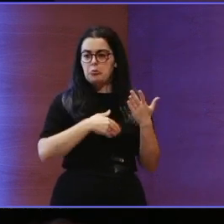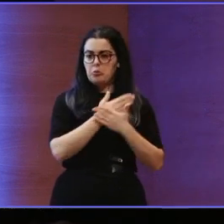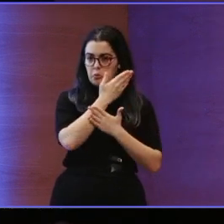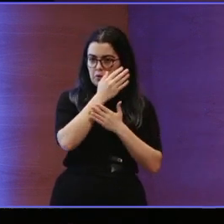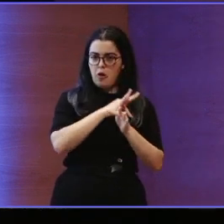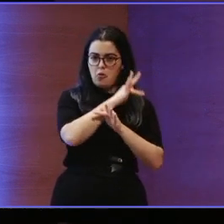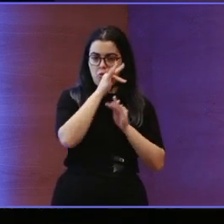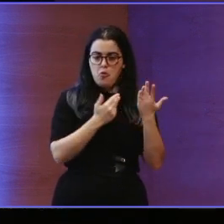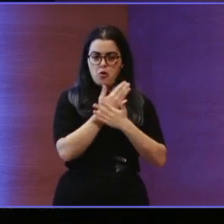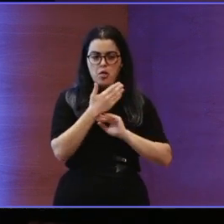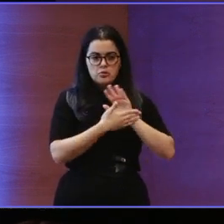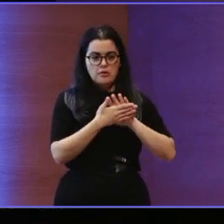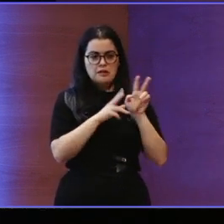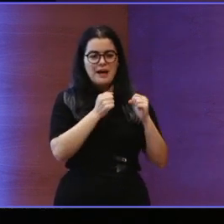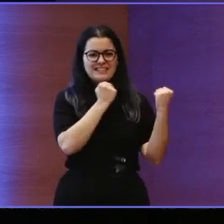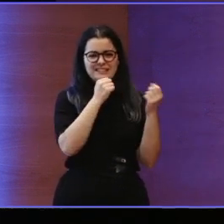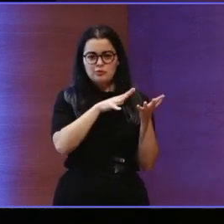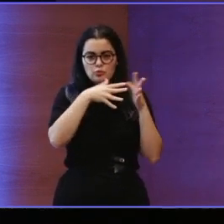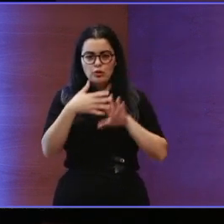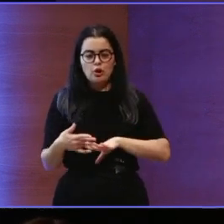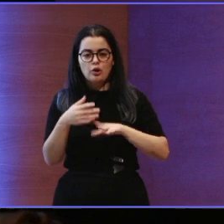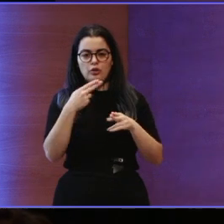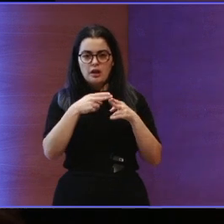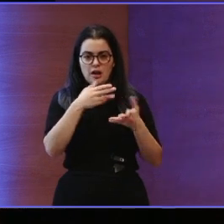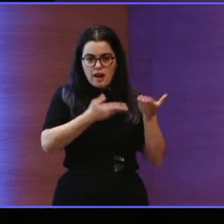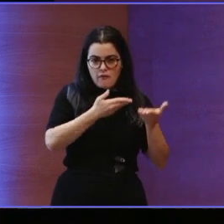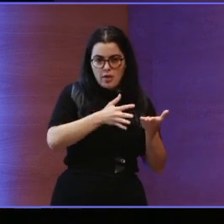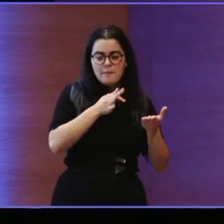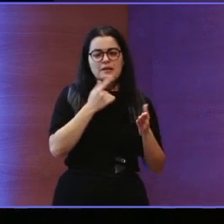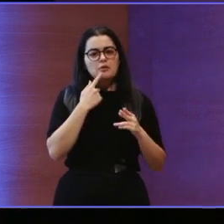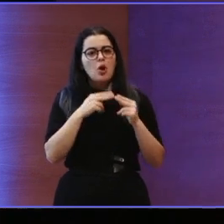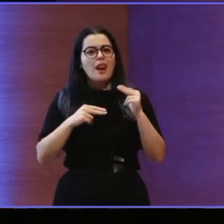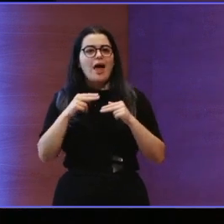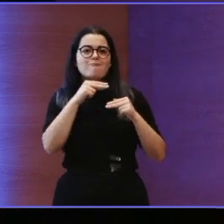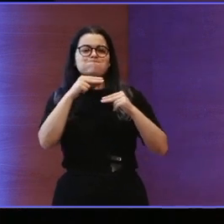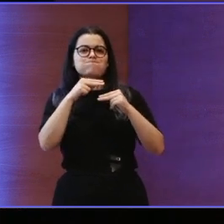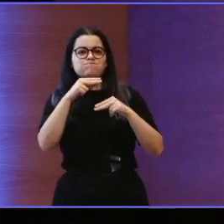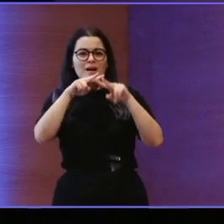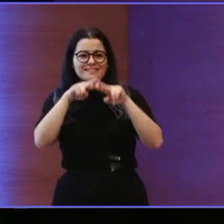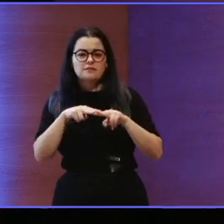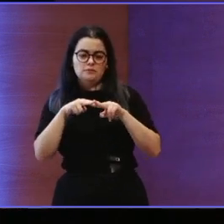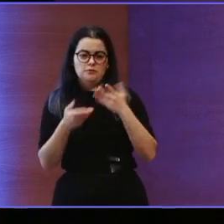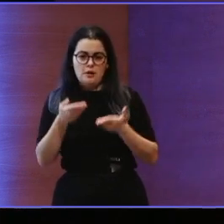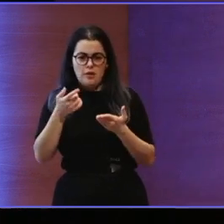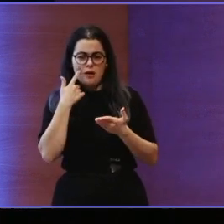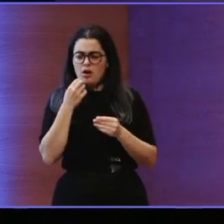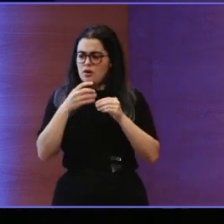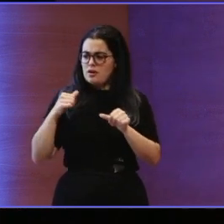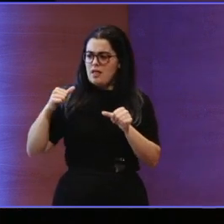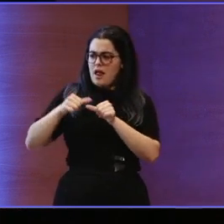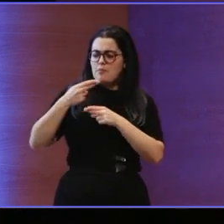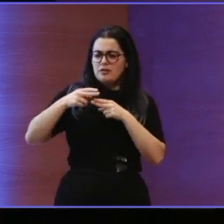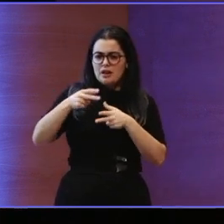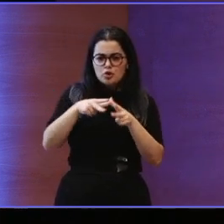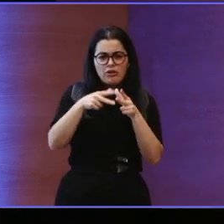tiene que ver con con la institucionalización de la evaluación y la escala de la evaluación o sea cuál es la historia de la evaluación de las políticas sociales